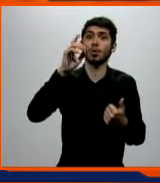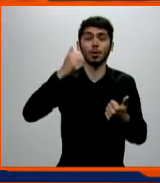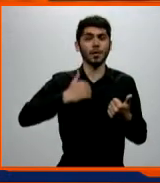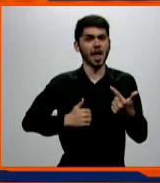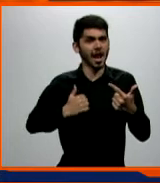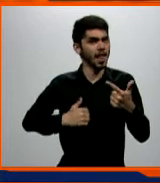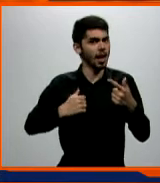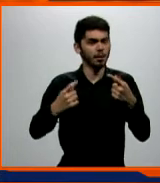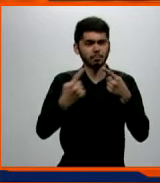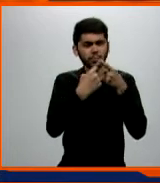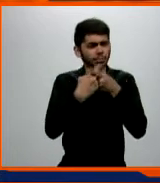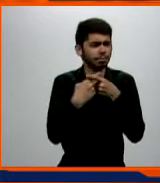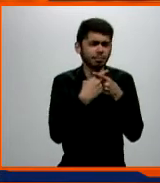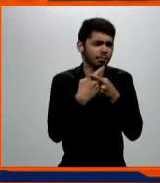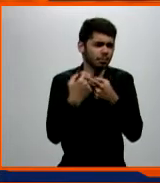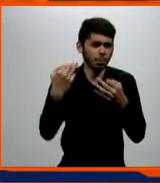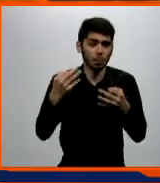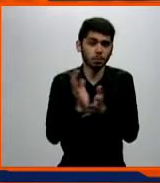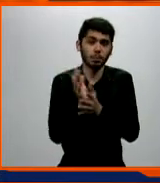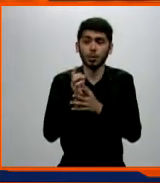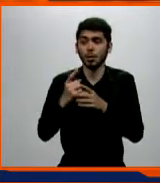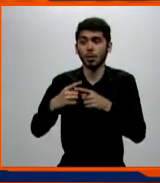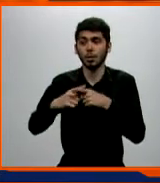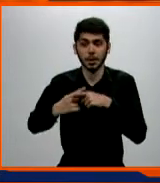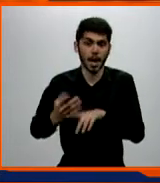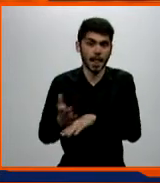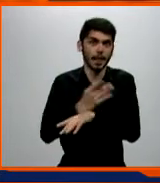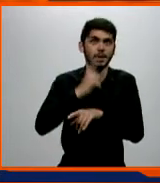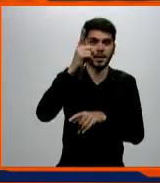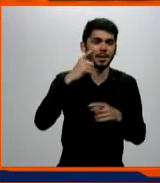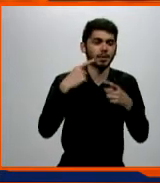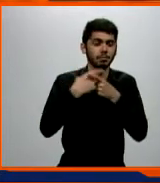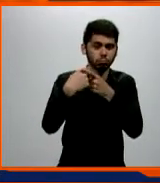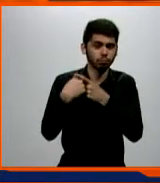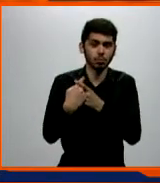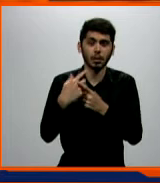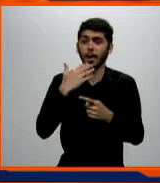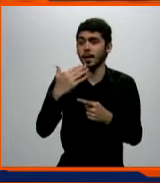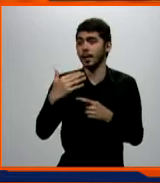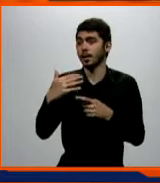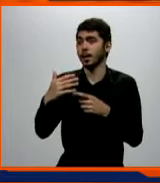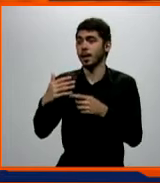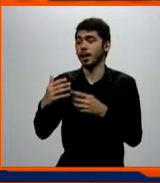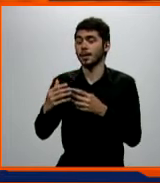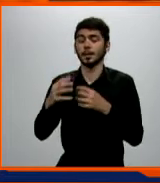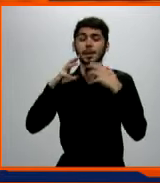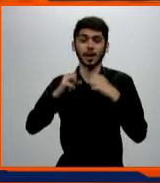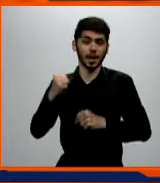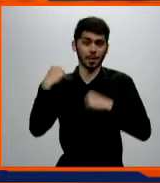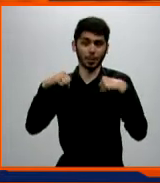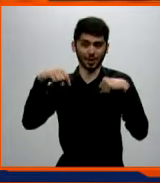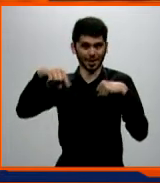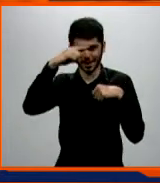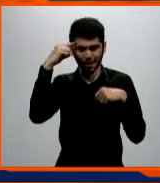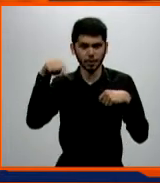gira previa de la selección. Así, gracias al apoyo de LENAR, de la Secretaría de Deporte de la Nación, así que muy contento con eso y con muy buenos